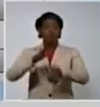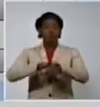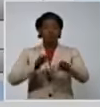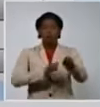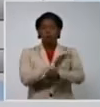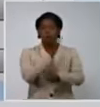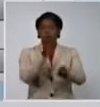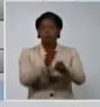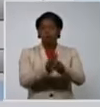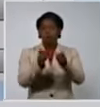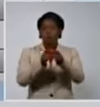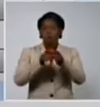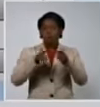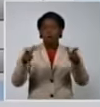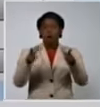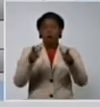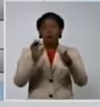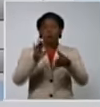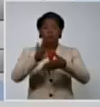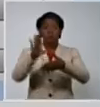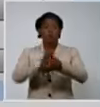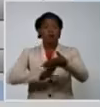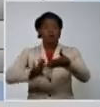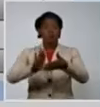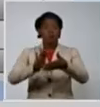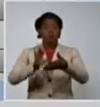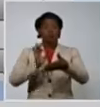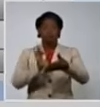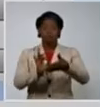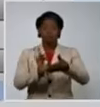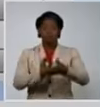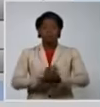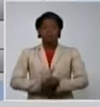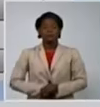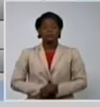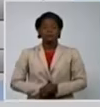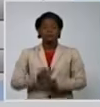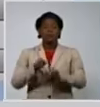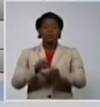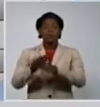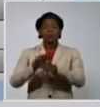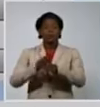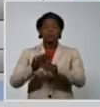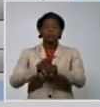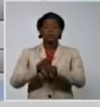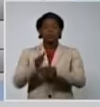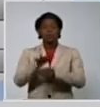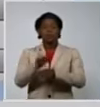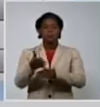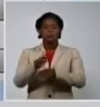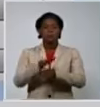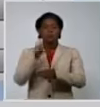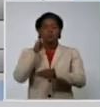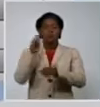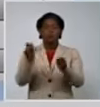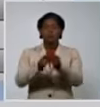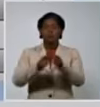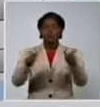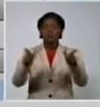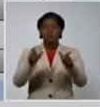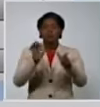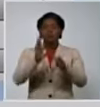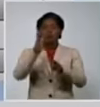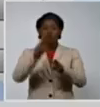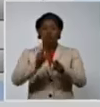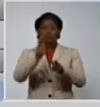1.223.828 personas que han fallecido con esta enfermedad. Una letalidad que se incrementa en comparación al